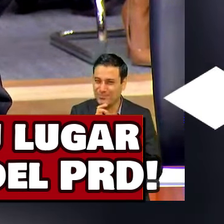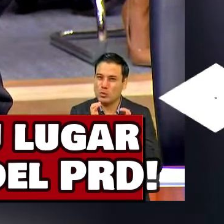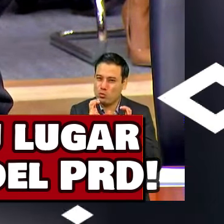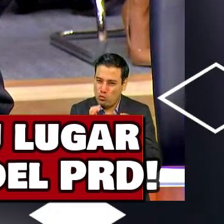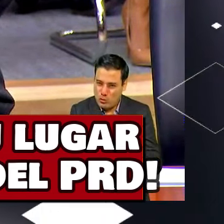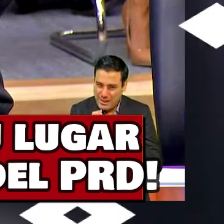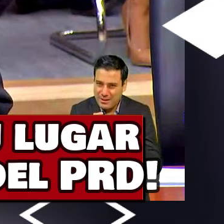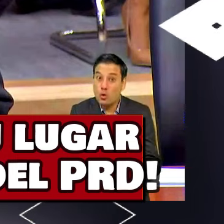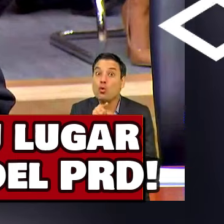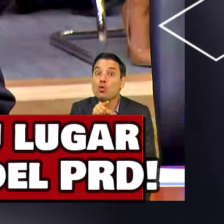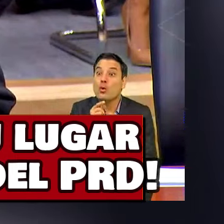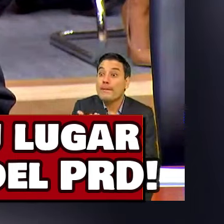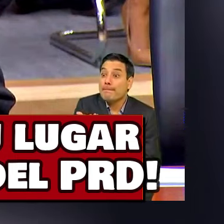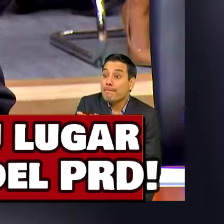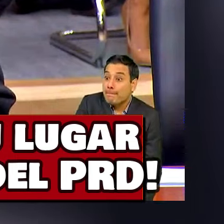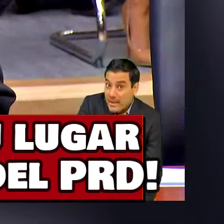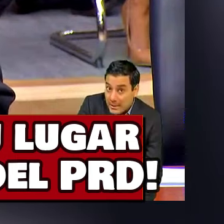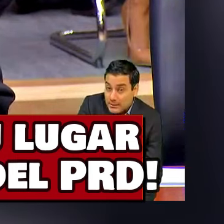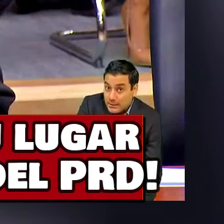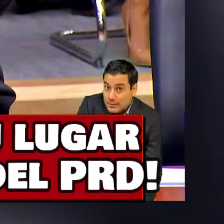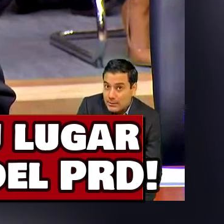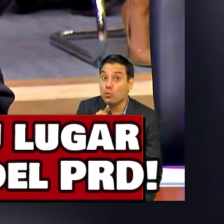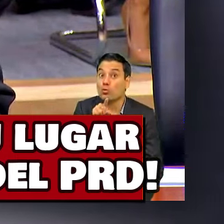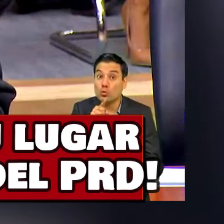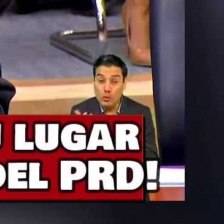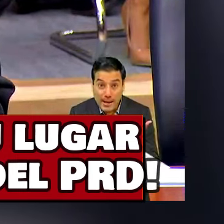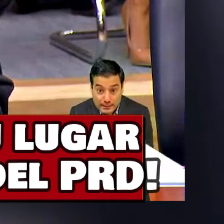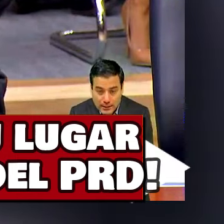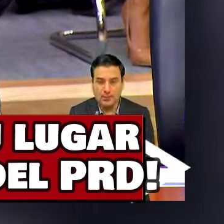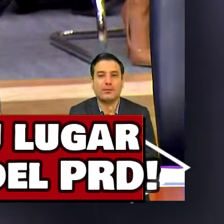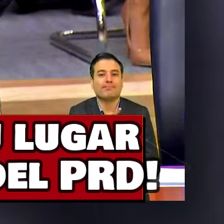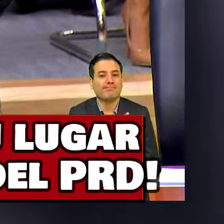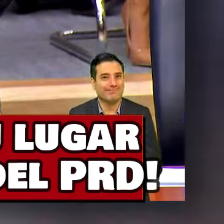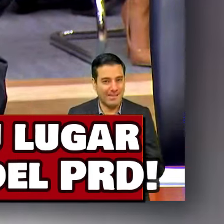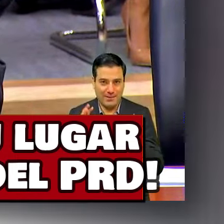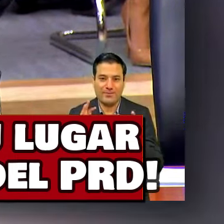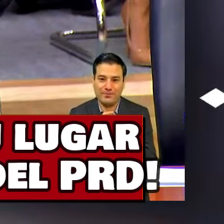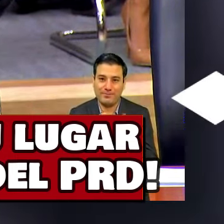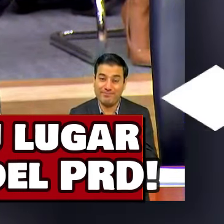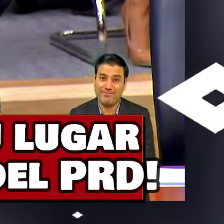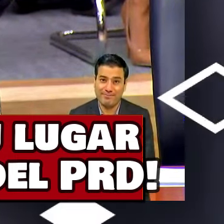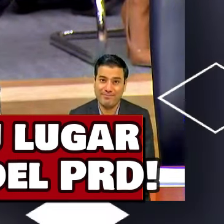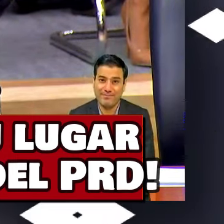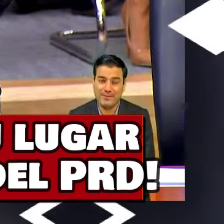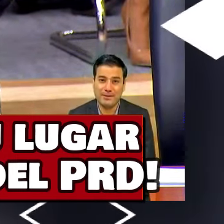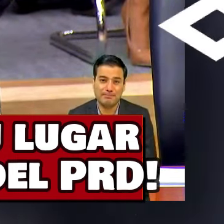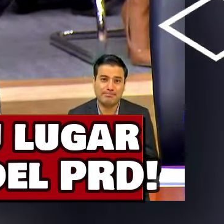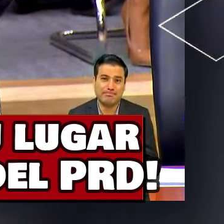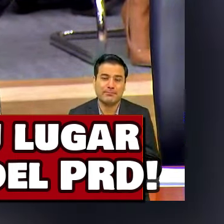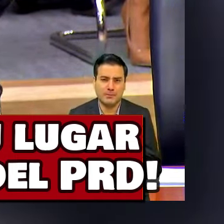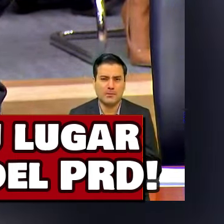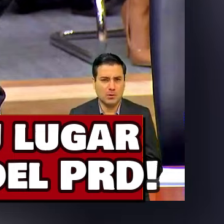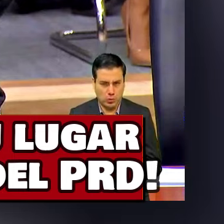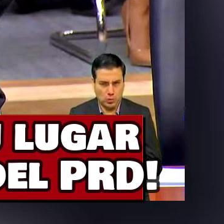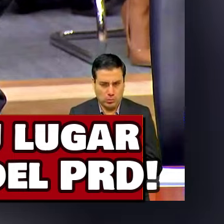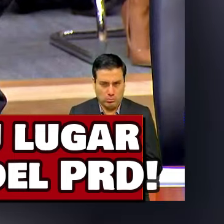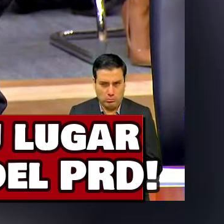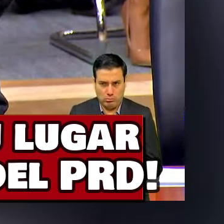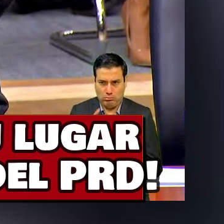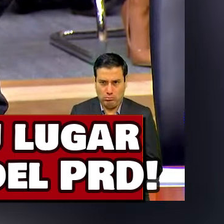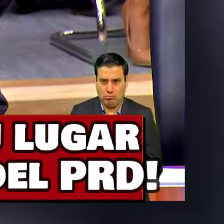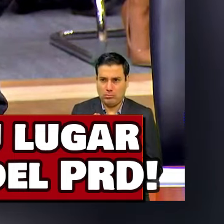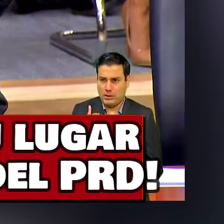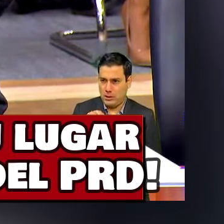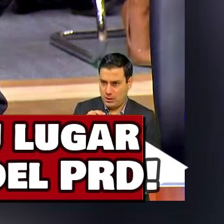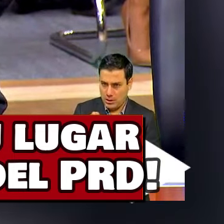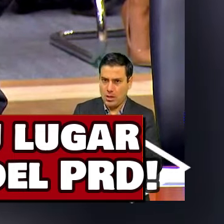exige, lo que se plantea y lo que se lleva a cabo. Así es que, como doy una de sal, doy una de azúcar, reconozco el valioso trabajo que está